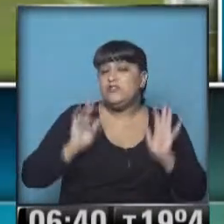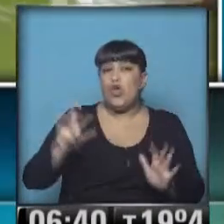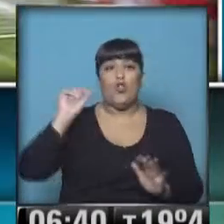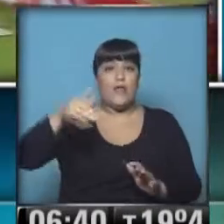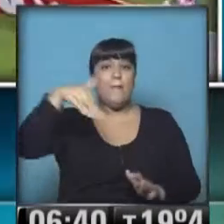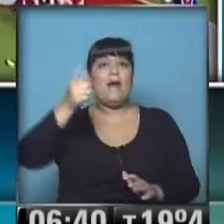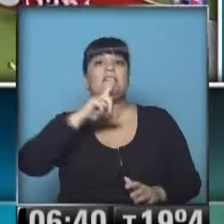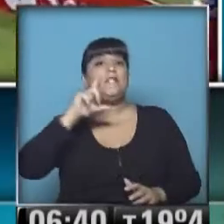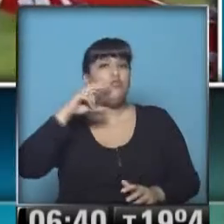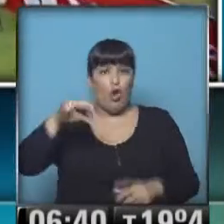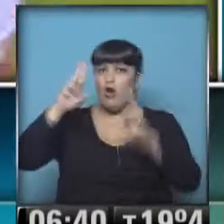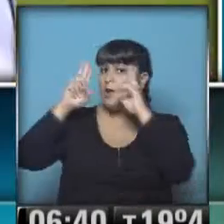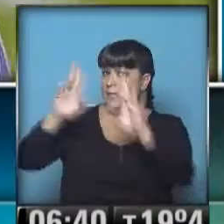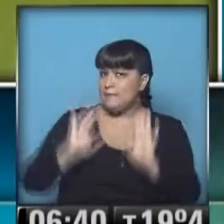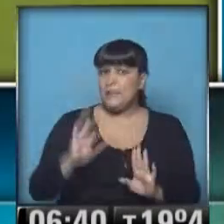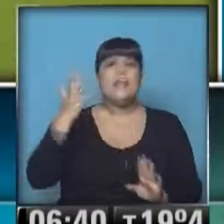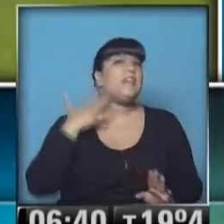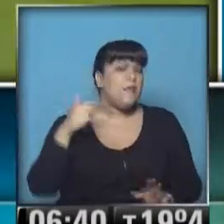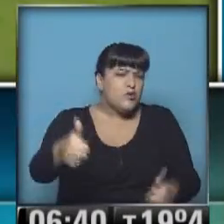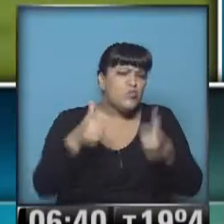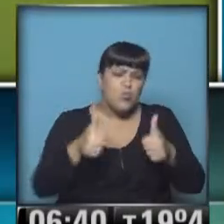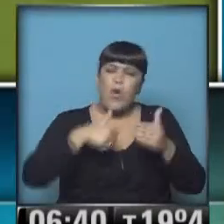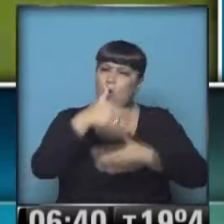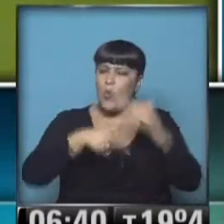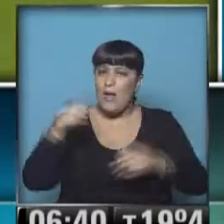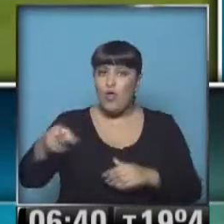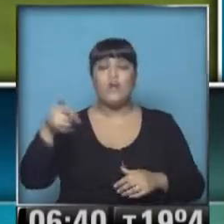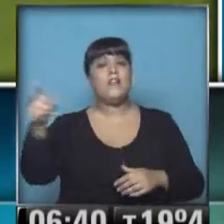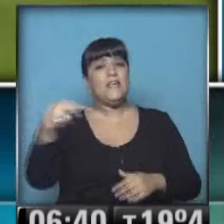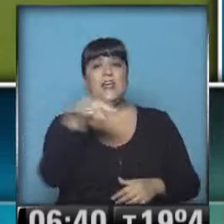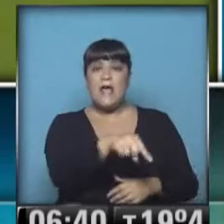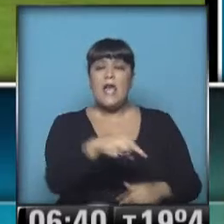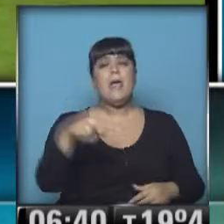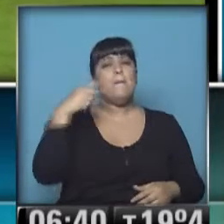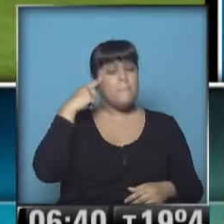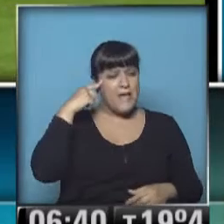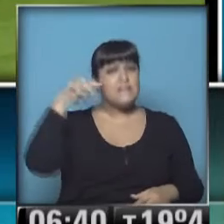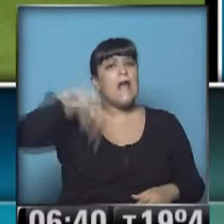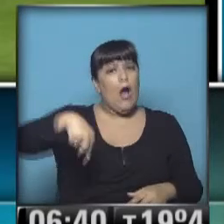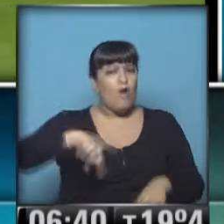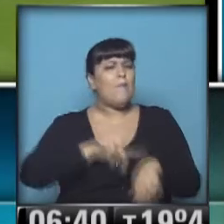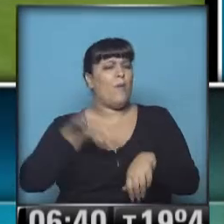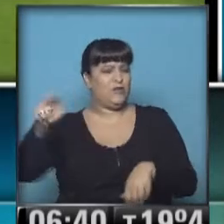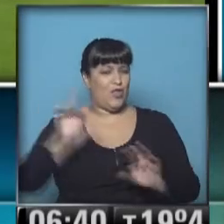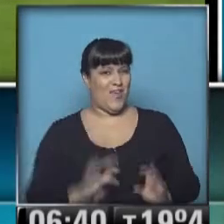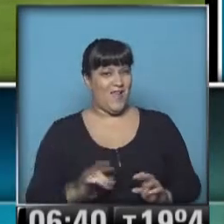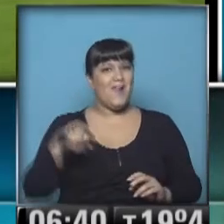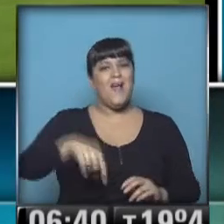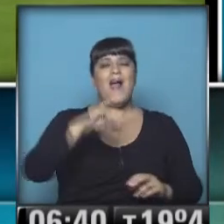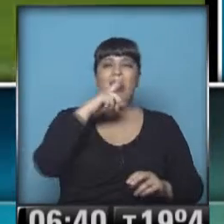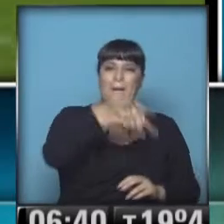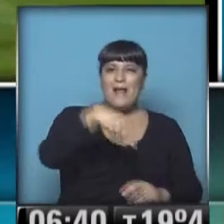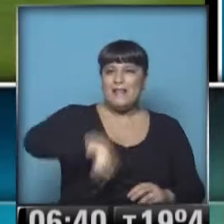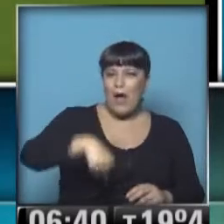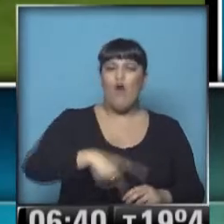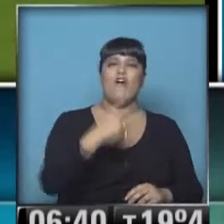convocarlo. Es un muy buen jugador y el Tata consideró ¿qué es su momento? En La Plata, hoy juegan Estudiantes y River